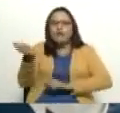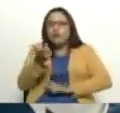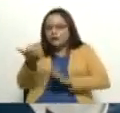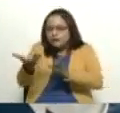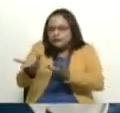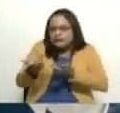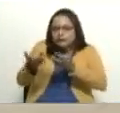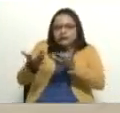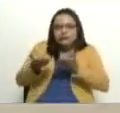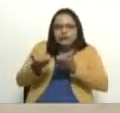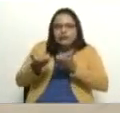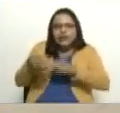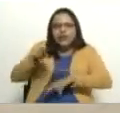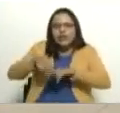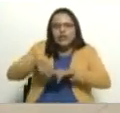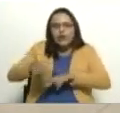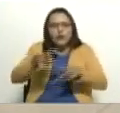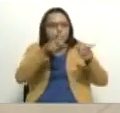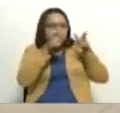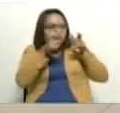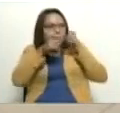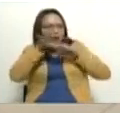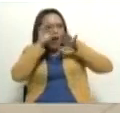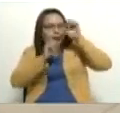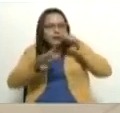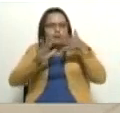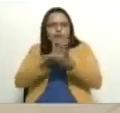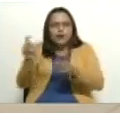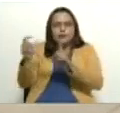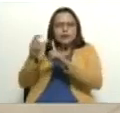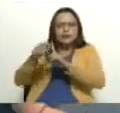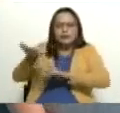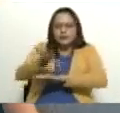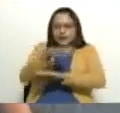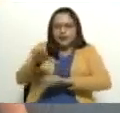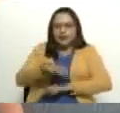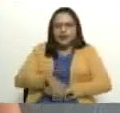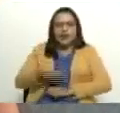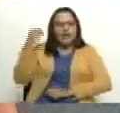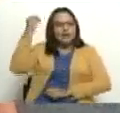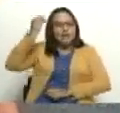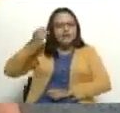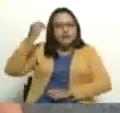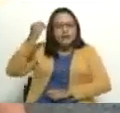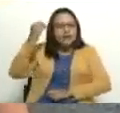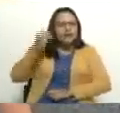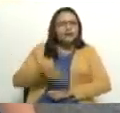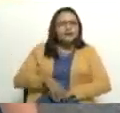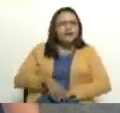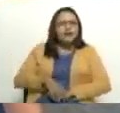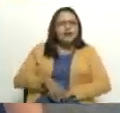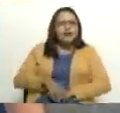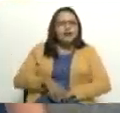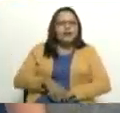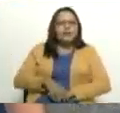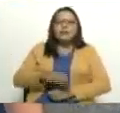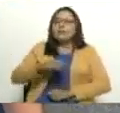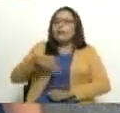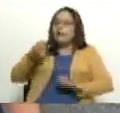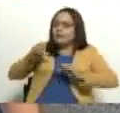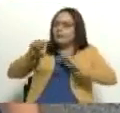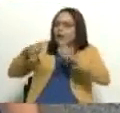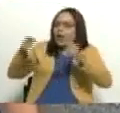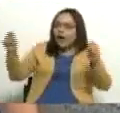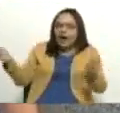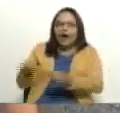escalar teniendo estas letras. Entonces, pensamos que podemos iniciar conversaciones,